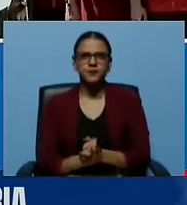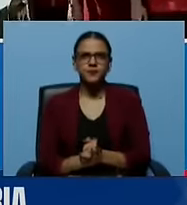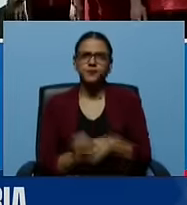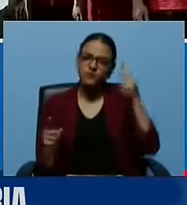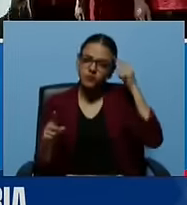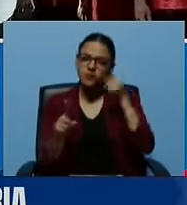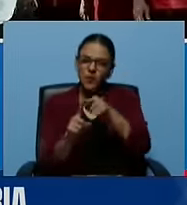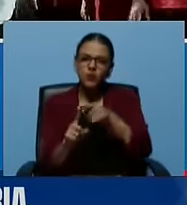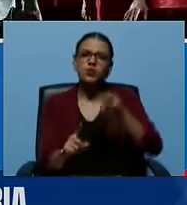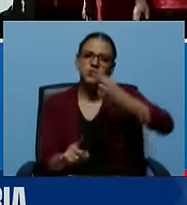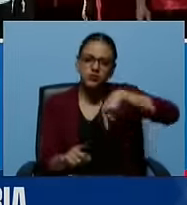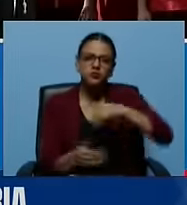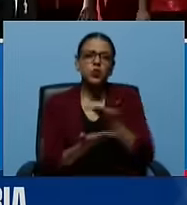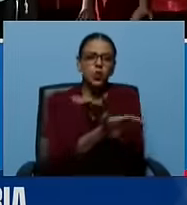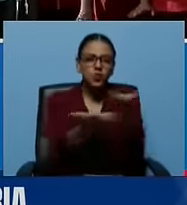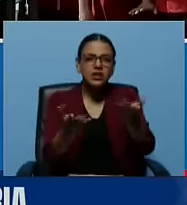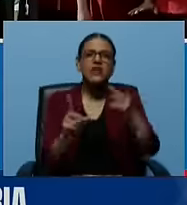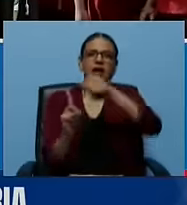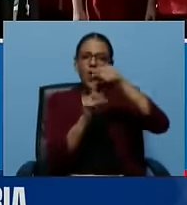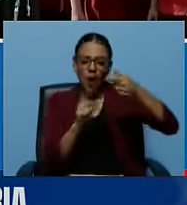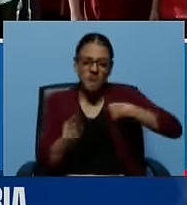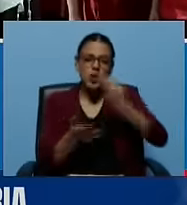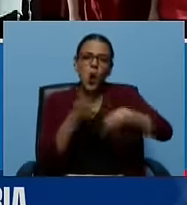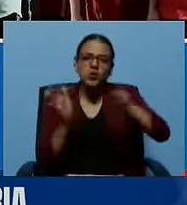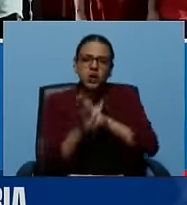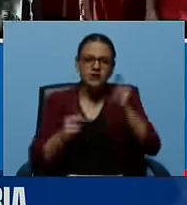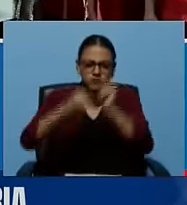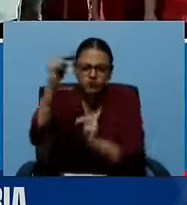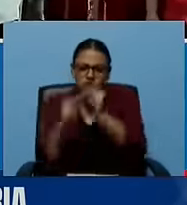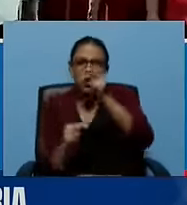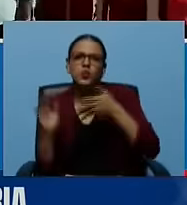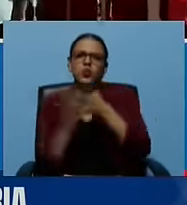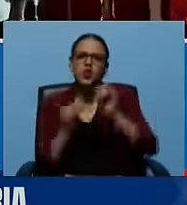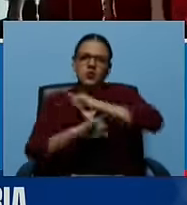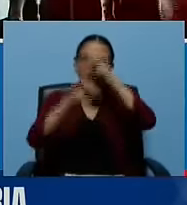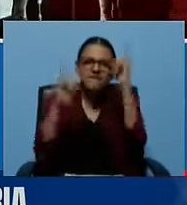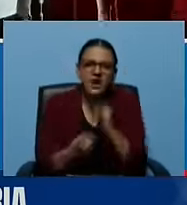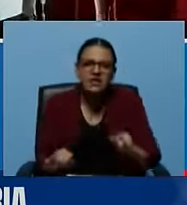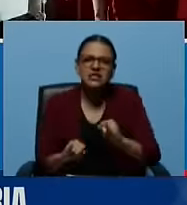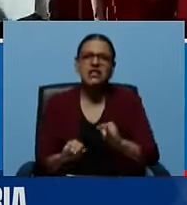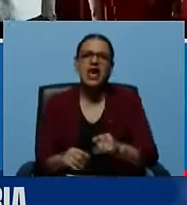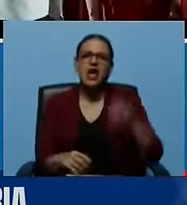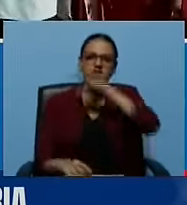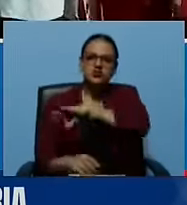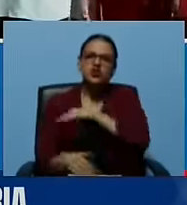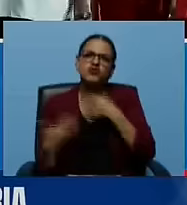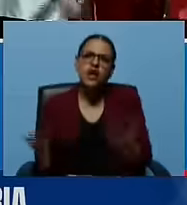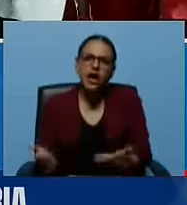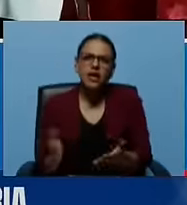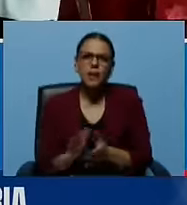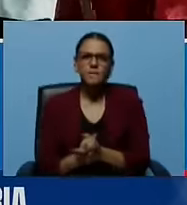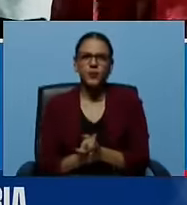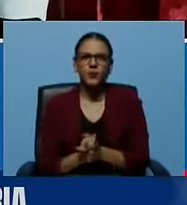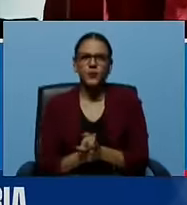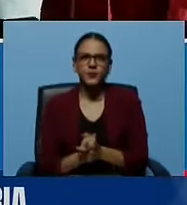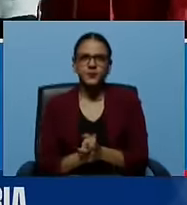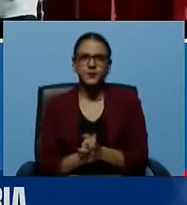Por eso ustedes me eligieron, para construir la felicidad, el socialismo.